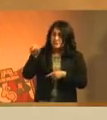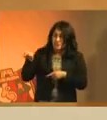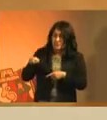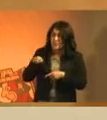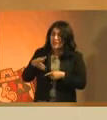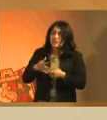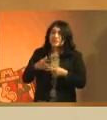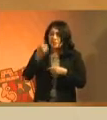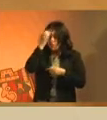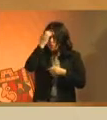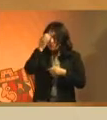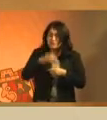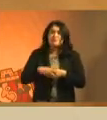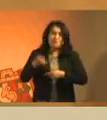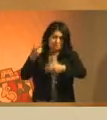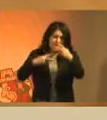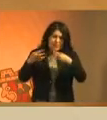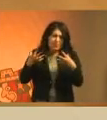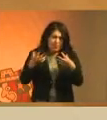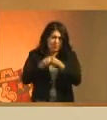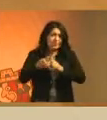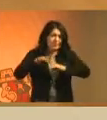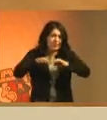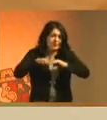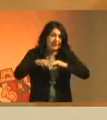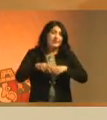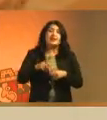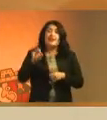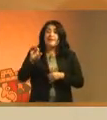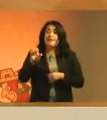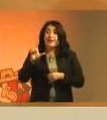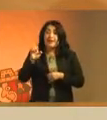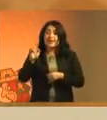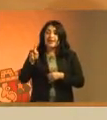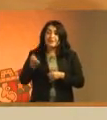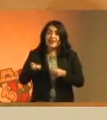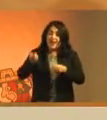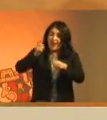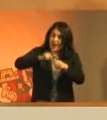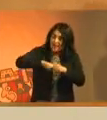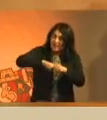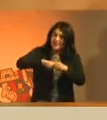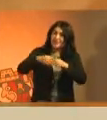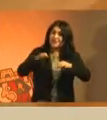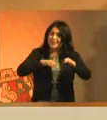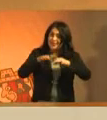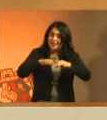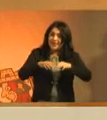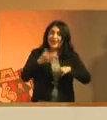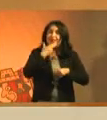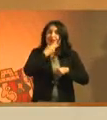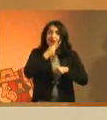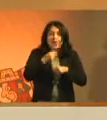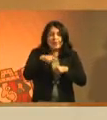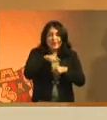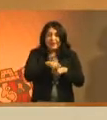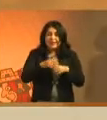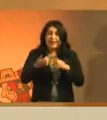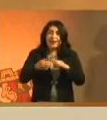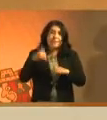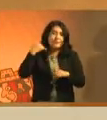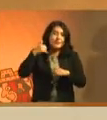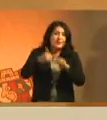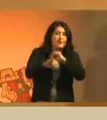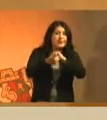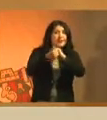la conozco pues mente a trabajar conmigo y felipe carrillo puerto zapatista entré a trabajar con un carrancista en un proyecto de transformación en yucatán